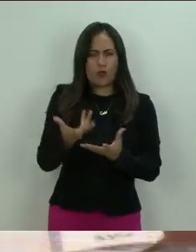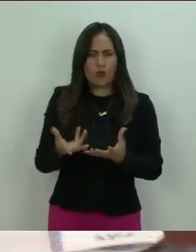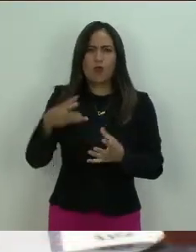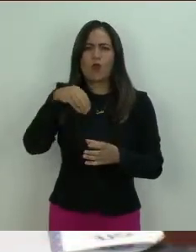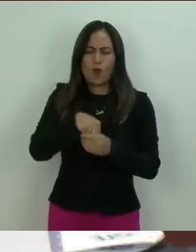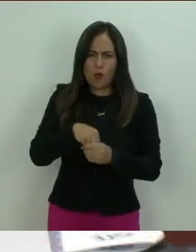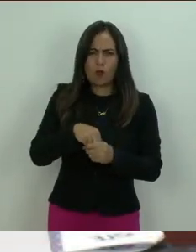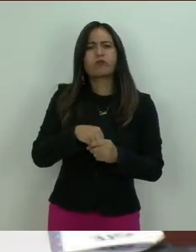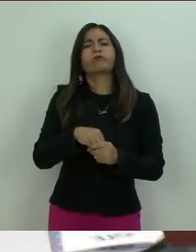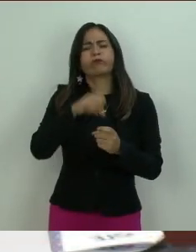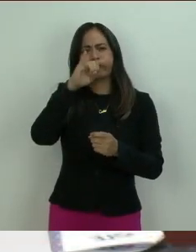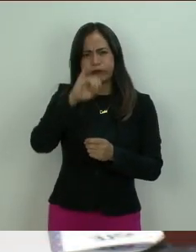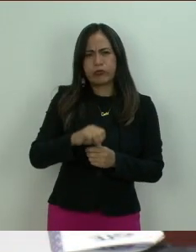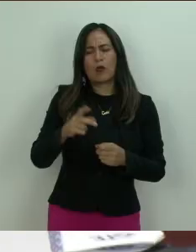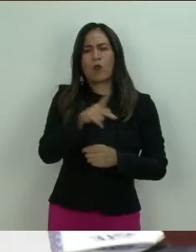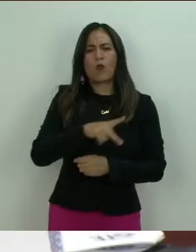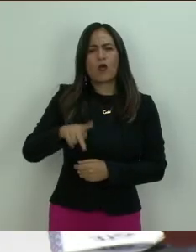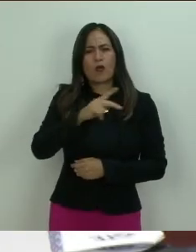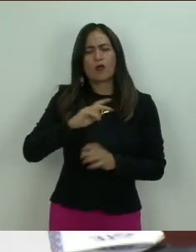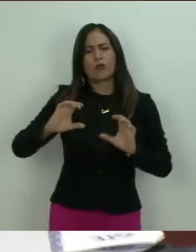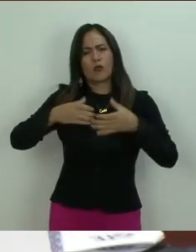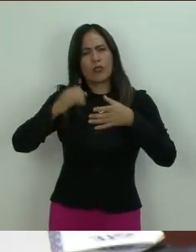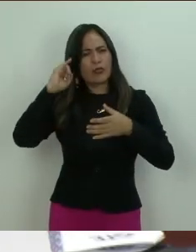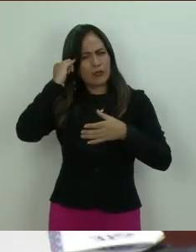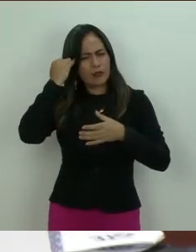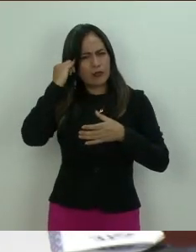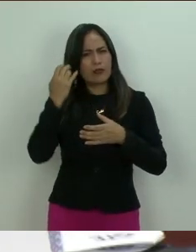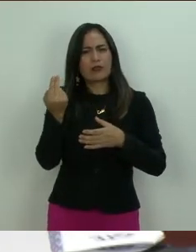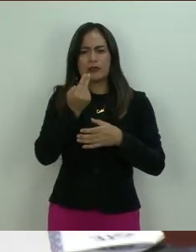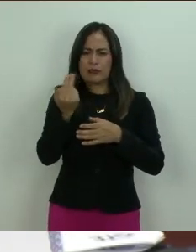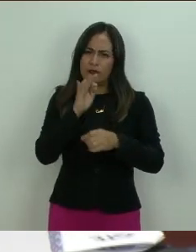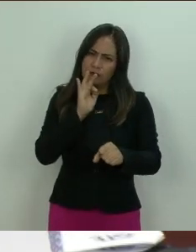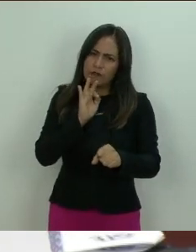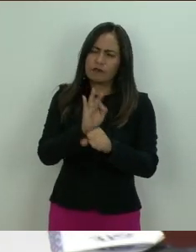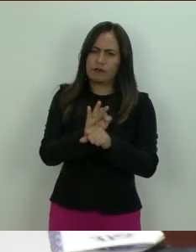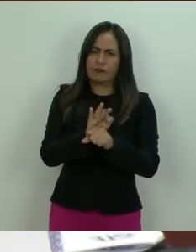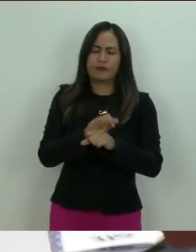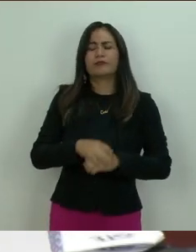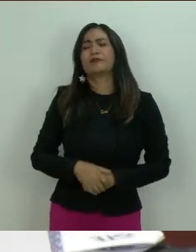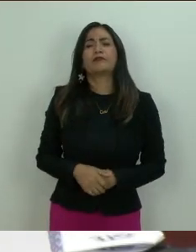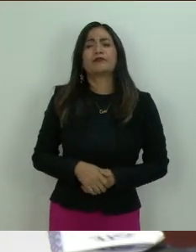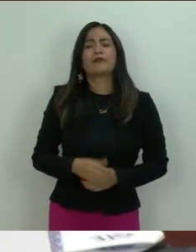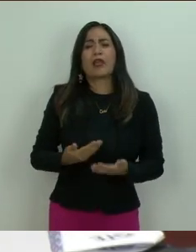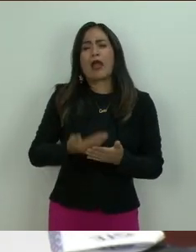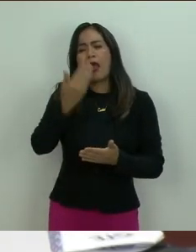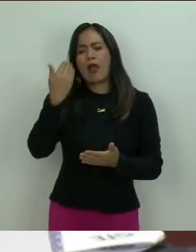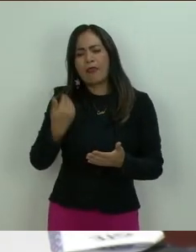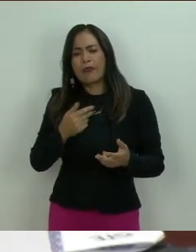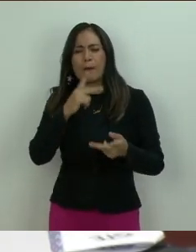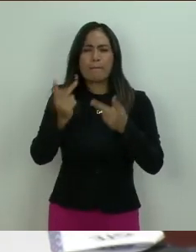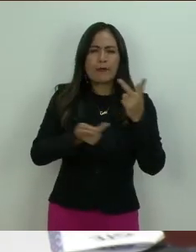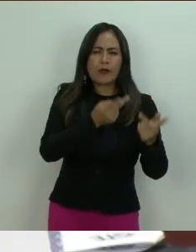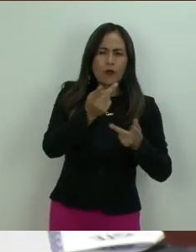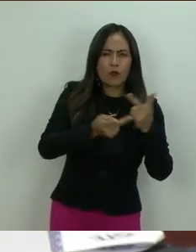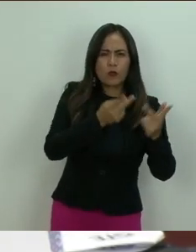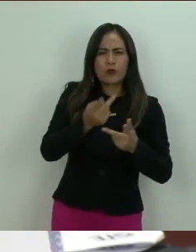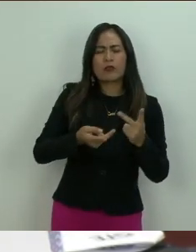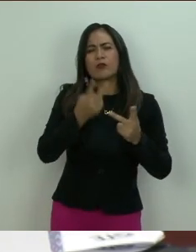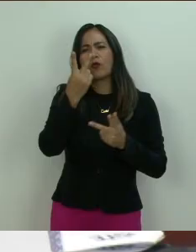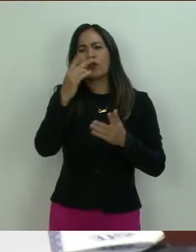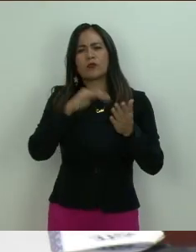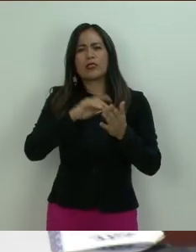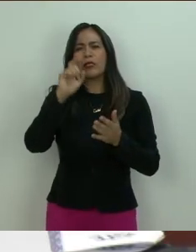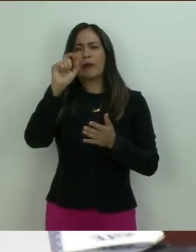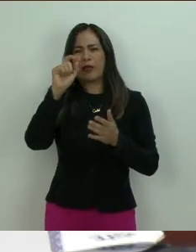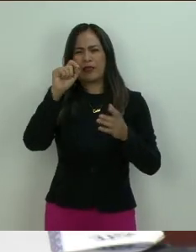el pleno ejercicio de los derechos de los pueblos y comunidades indígenas. De acuerdo con el Censo de Población y Vivienda 2020, en la